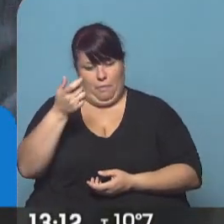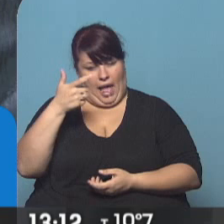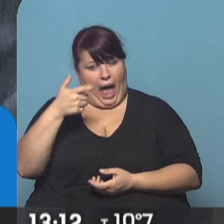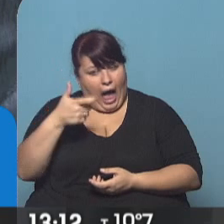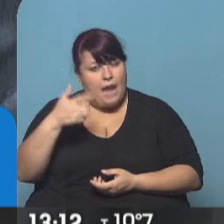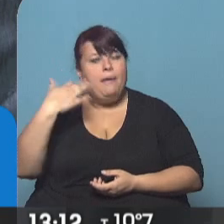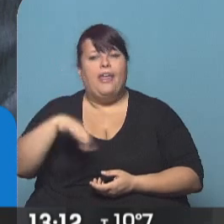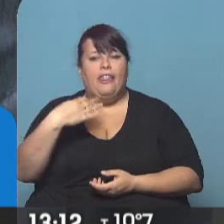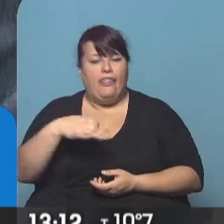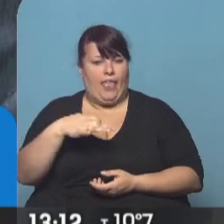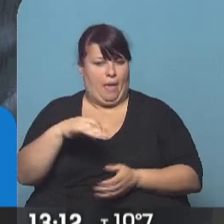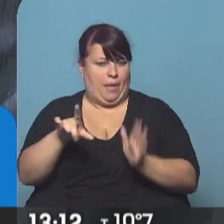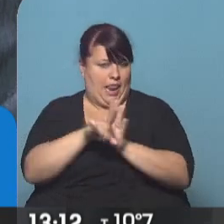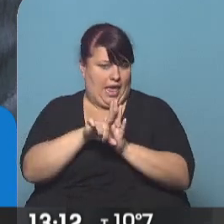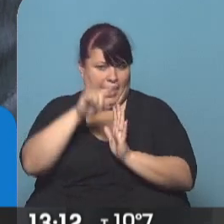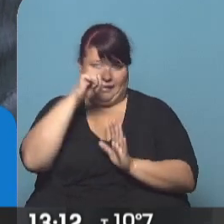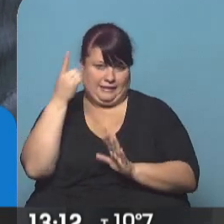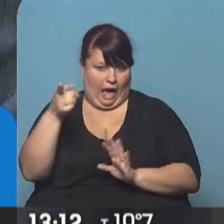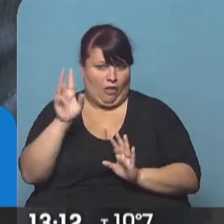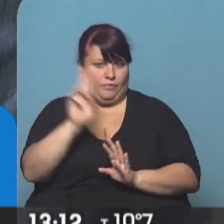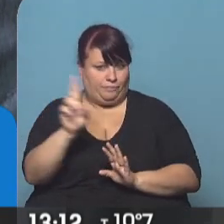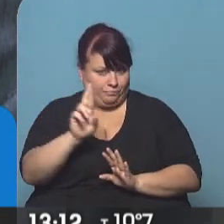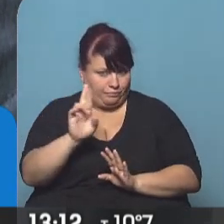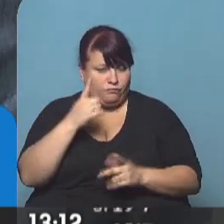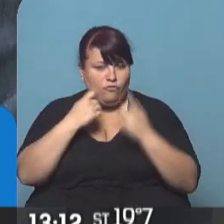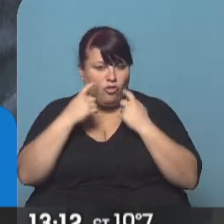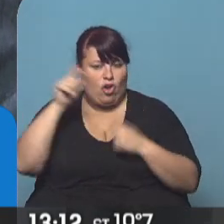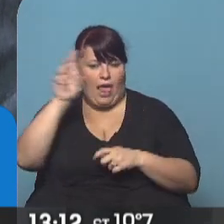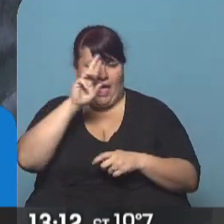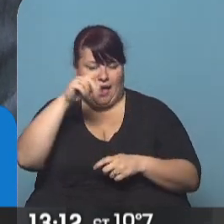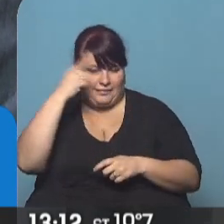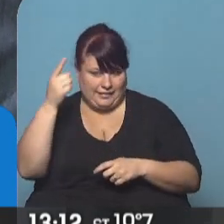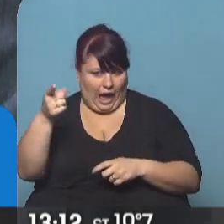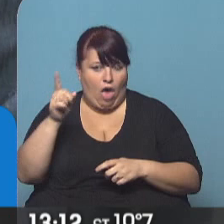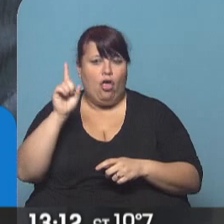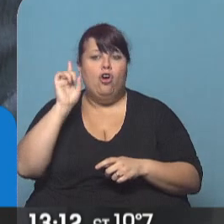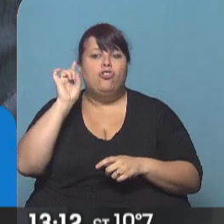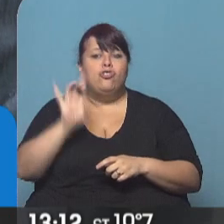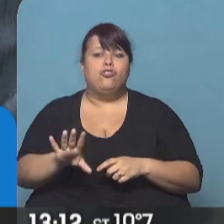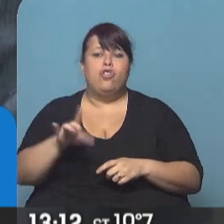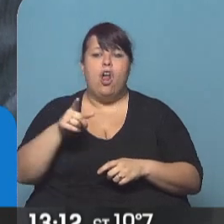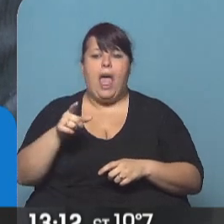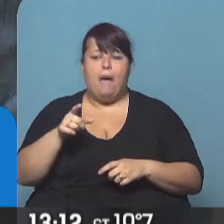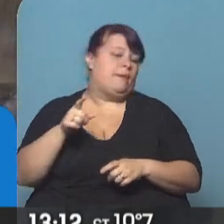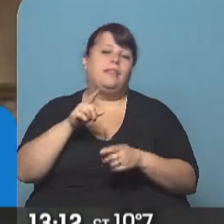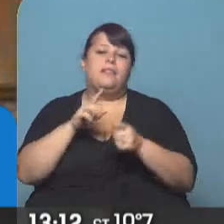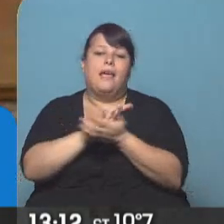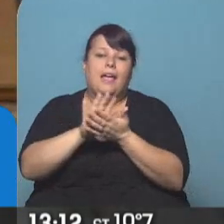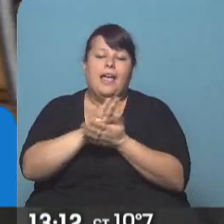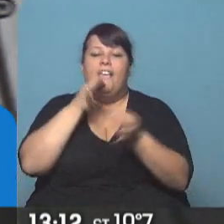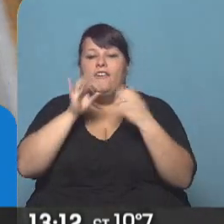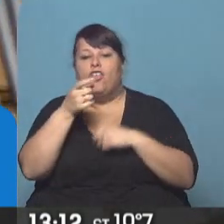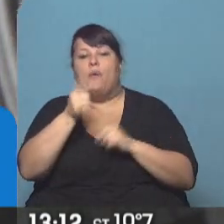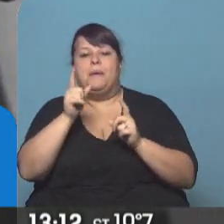que estar avalada por el Estado, tiene que tener un previo control estatal y solamente se pueden negociar armas entre